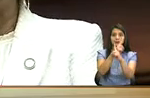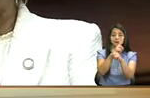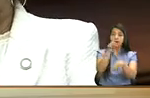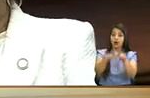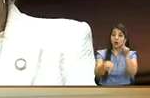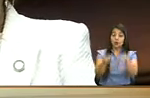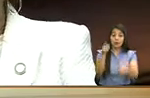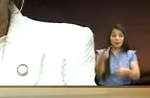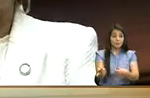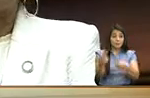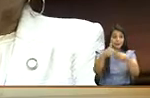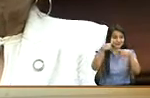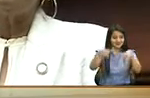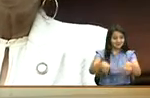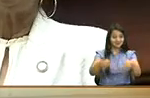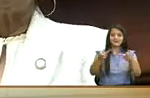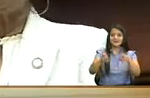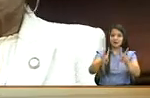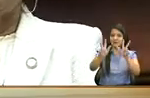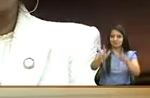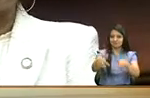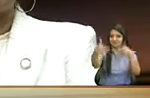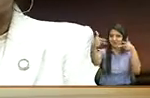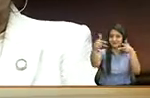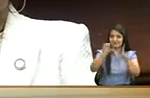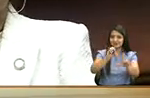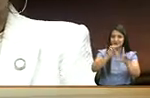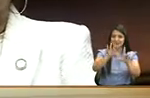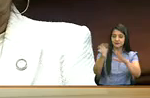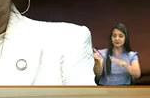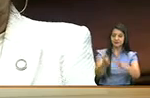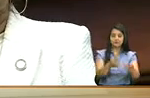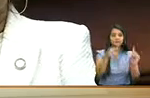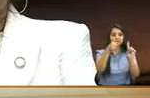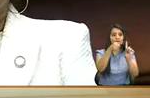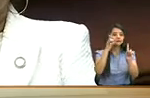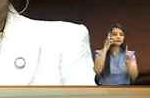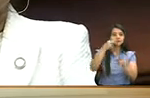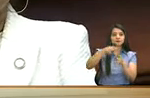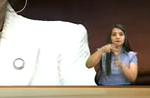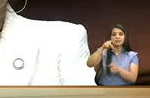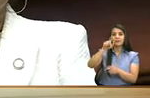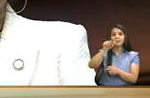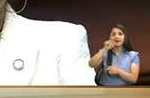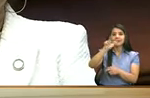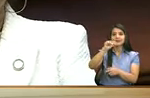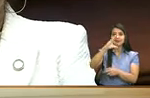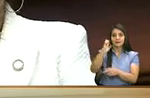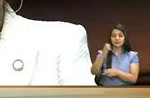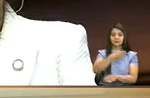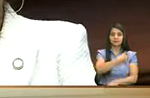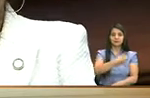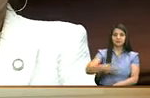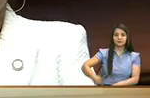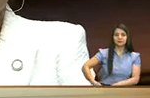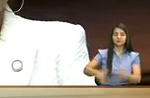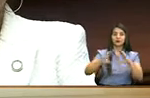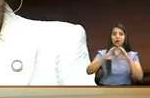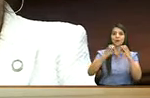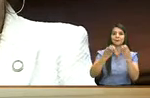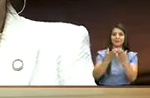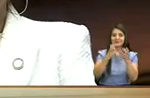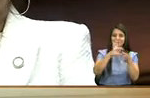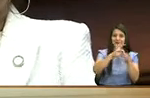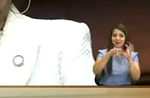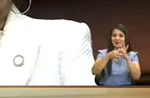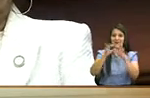manera telemática. Señora Patricia León Jara, presidente del Comité